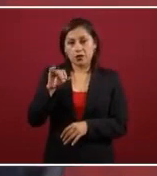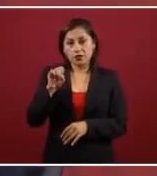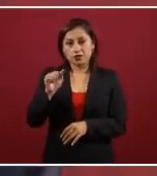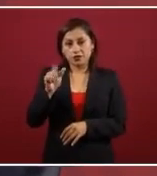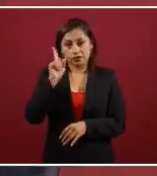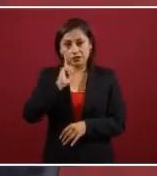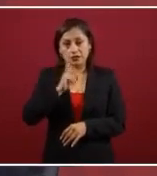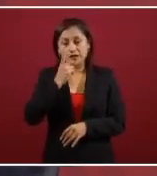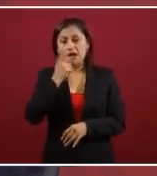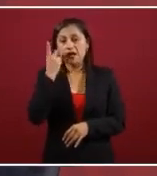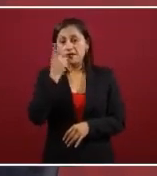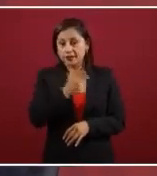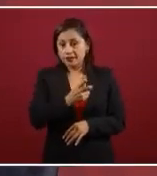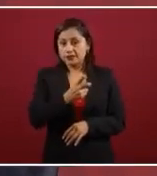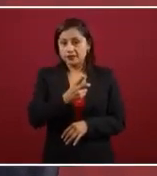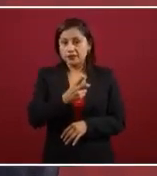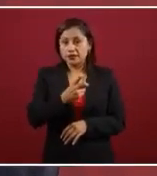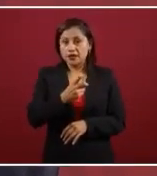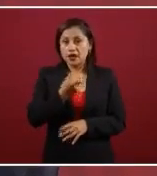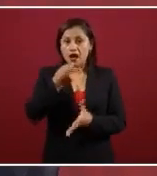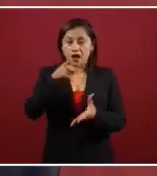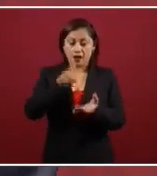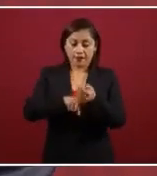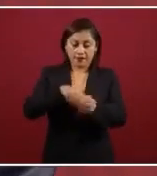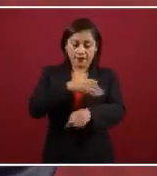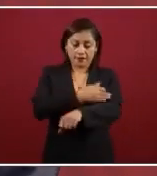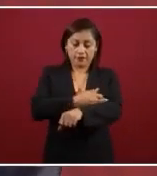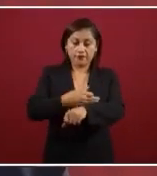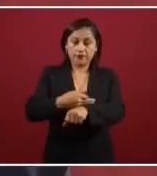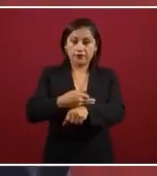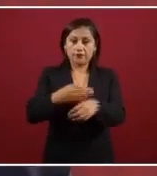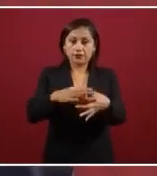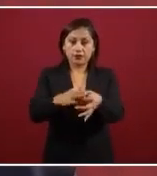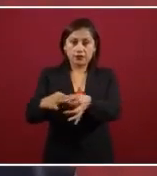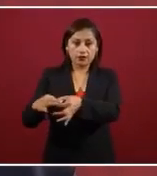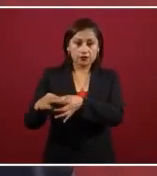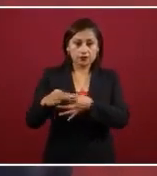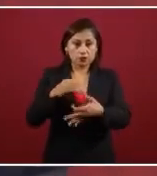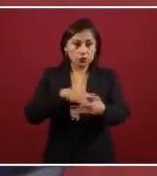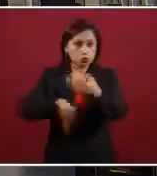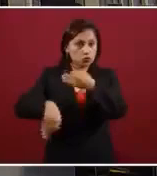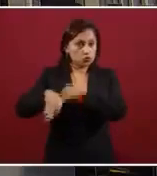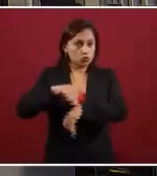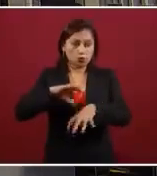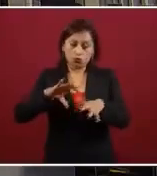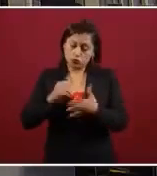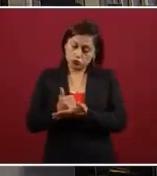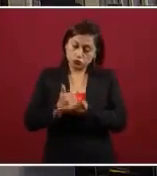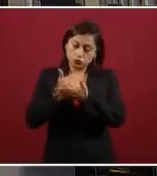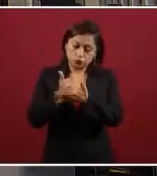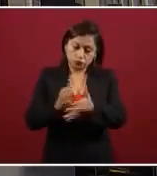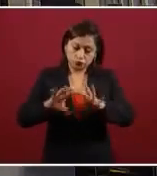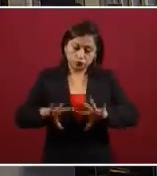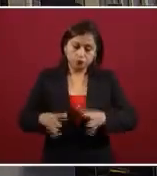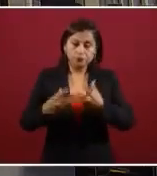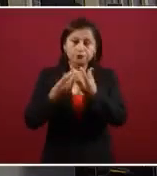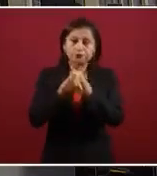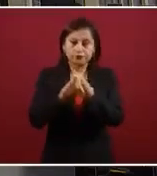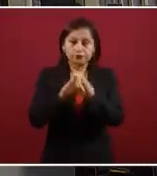el núcleo familiar, de cómo todos ayudan para tener los